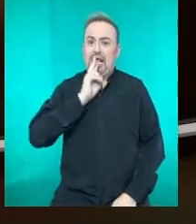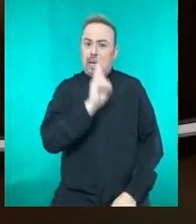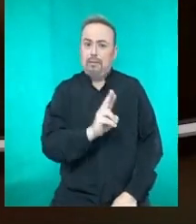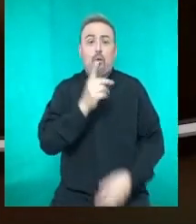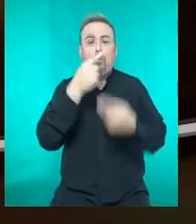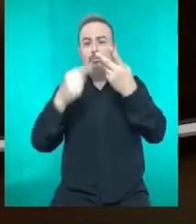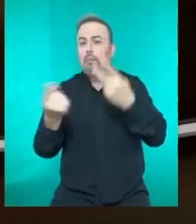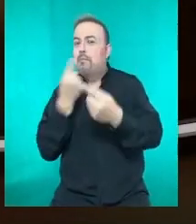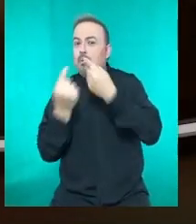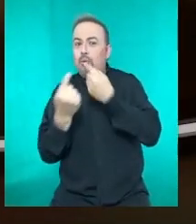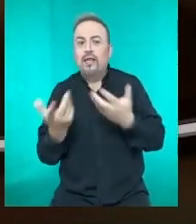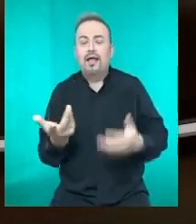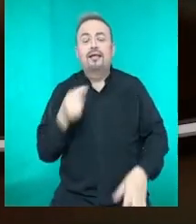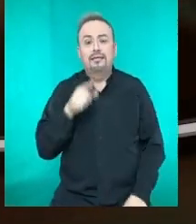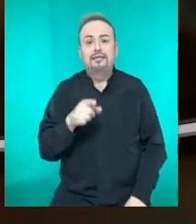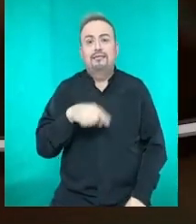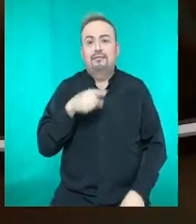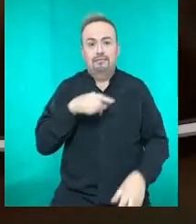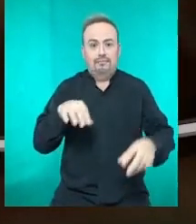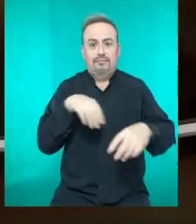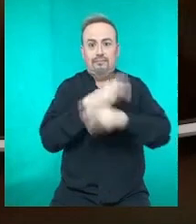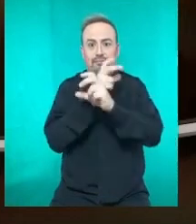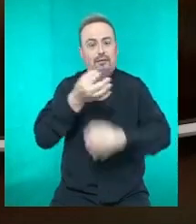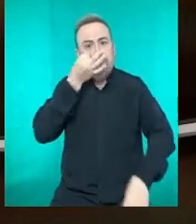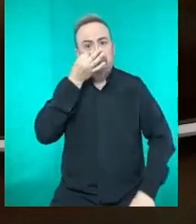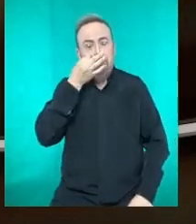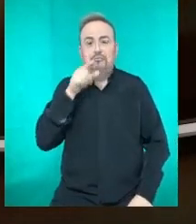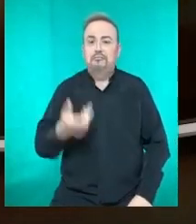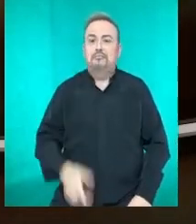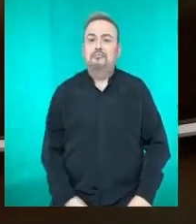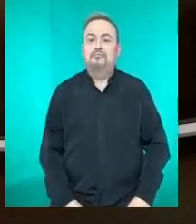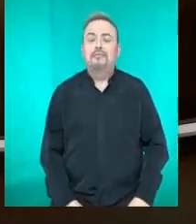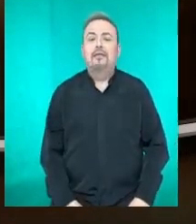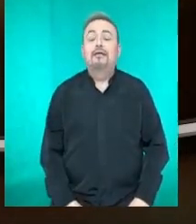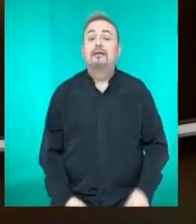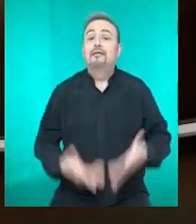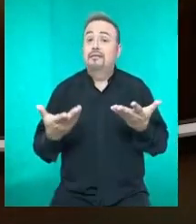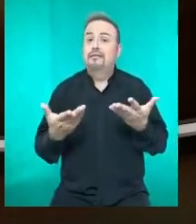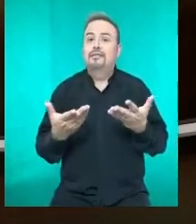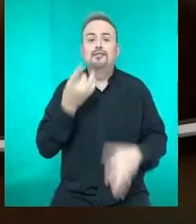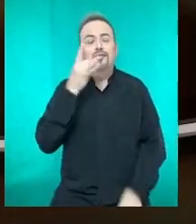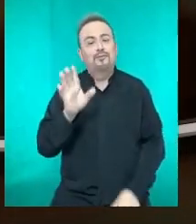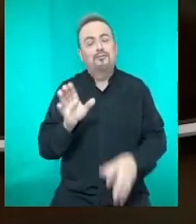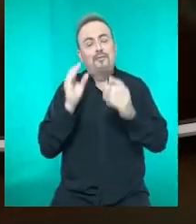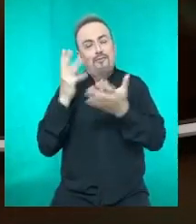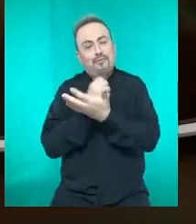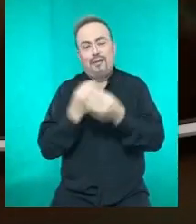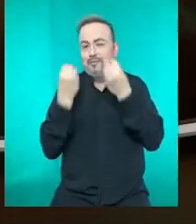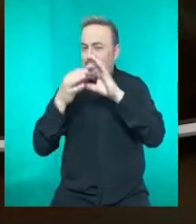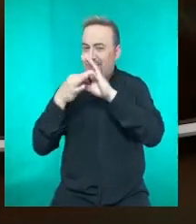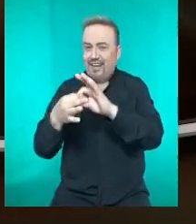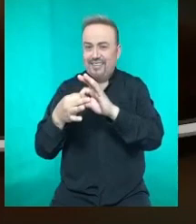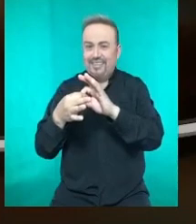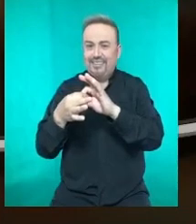inquietudes de quienes están obviamente en el día de hoy como visitantes. Así es que solamente desearle mucho éxito, muchísimas